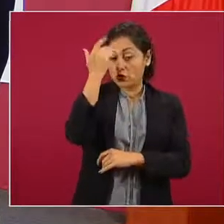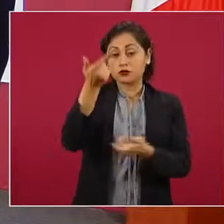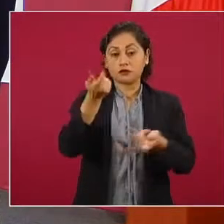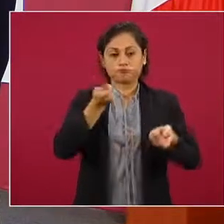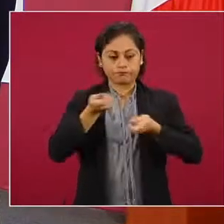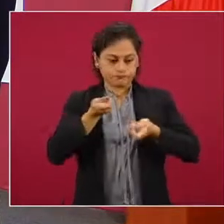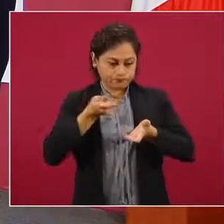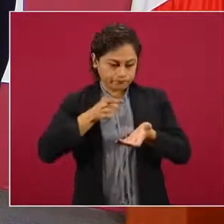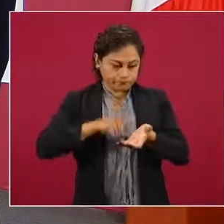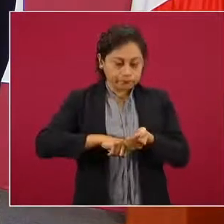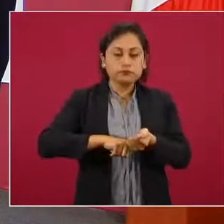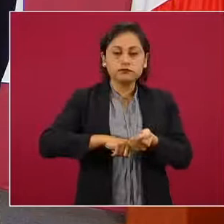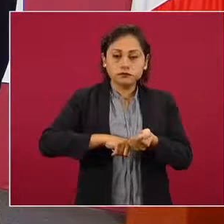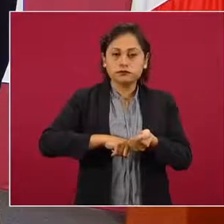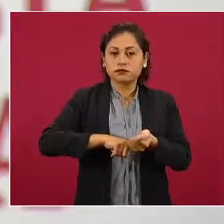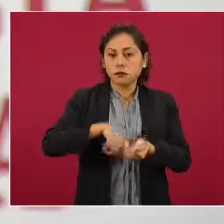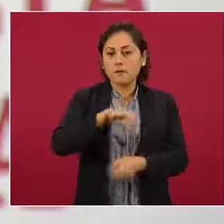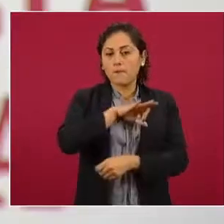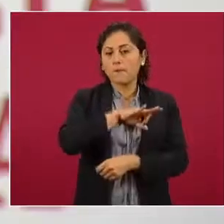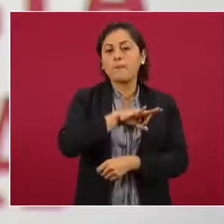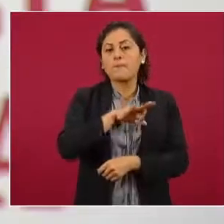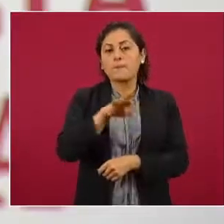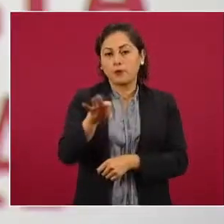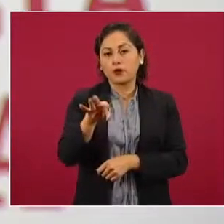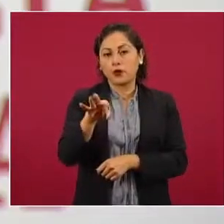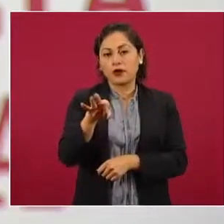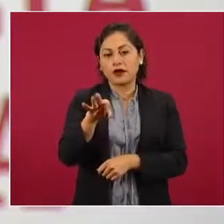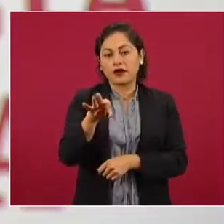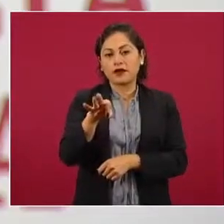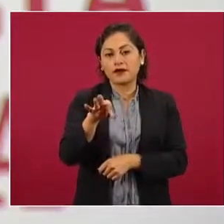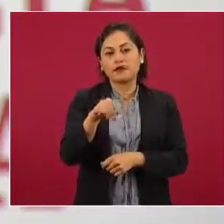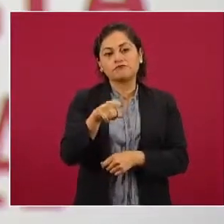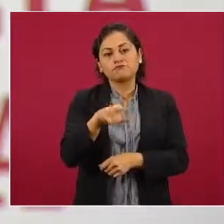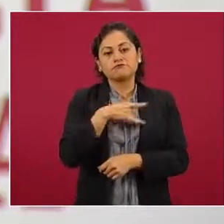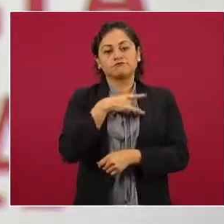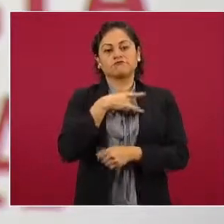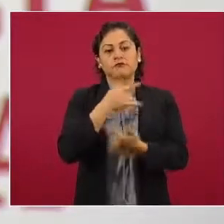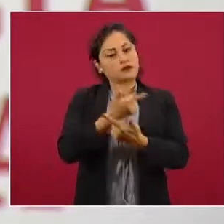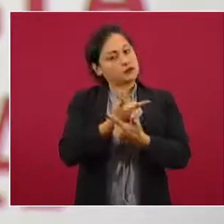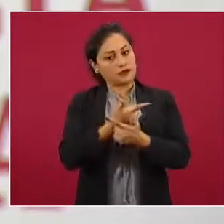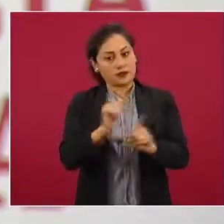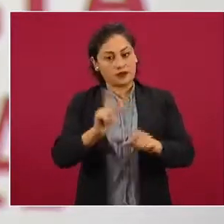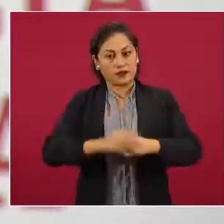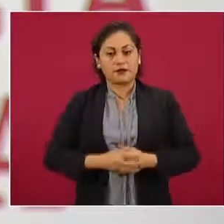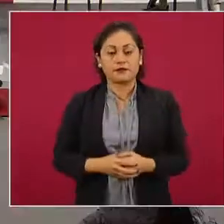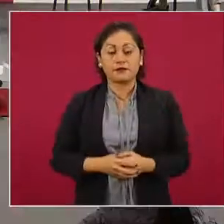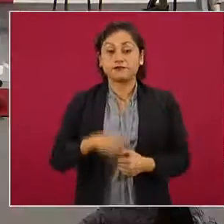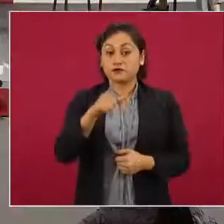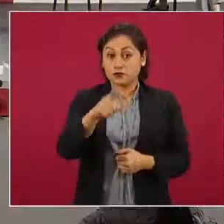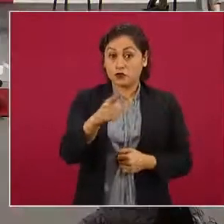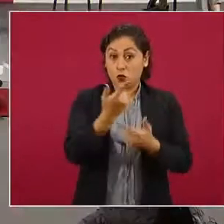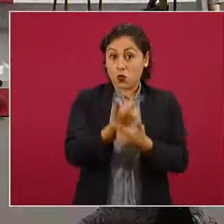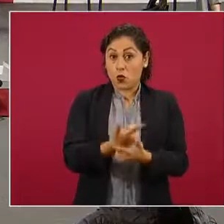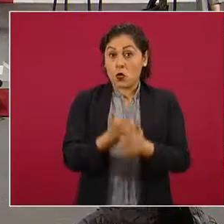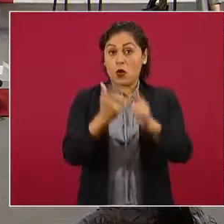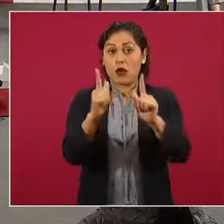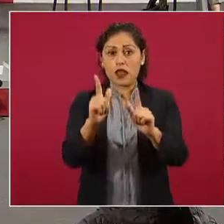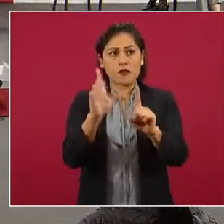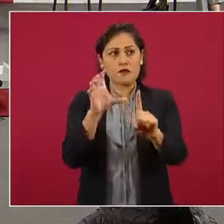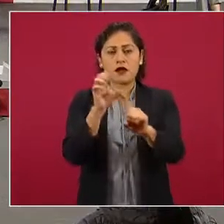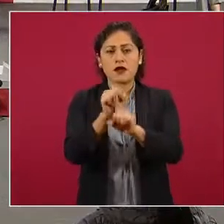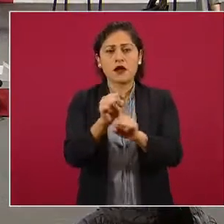teniéndolos presentes pueden considerarse libres. Para ejercer tu libertad es